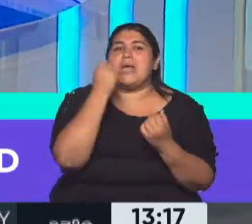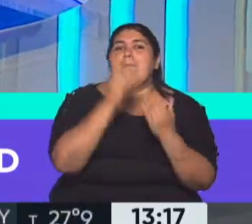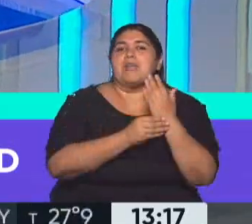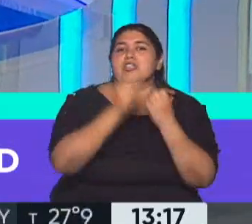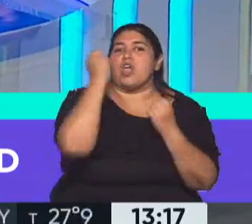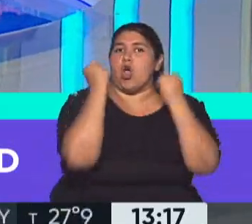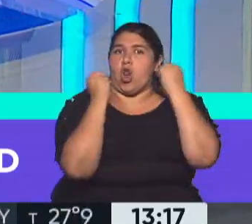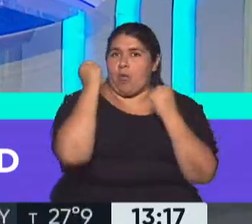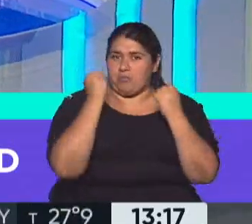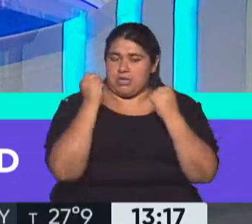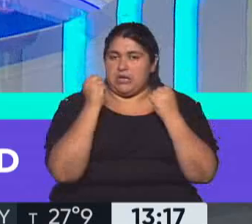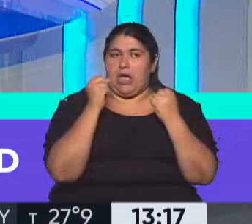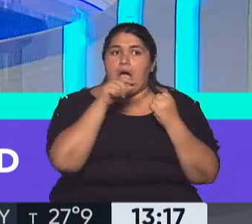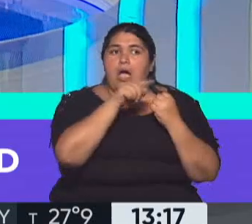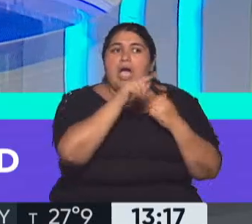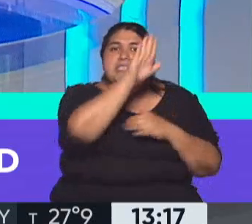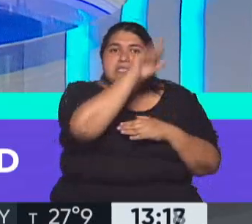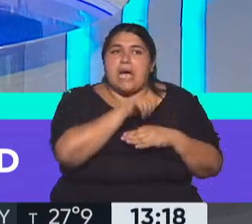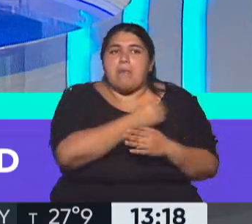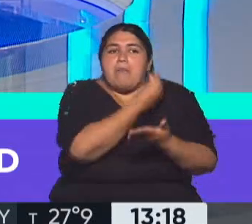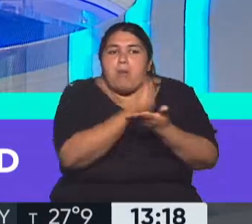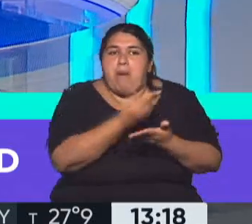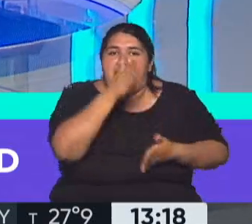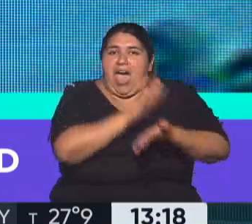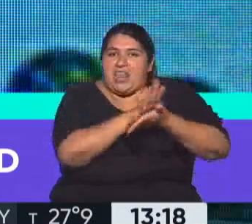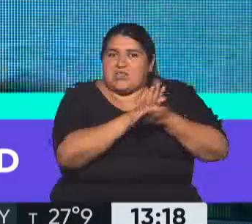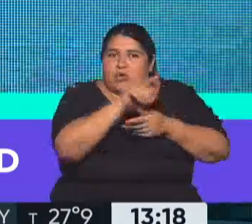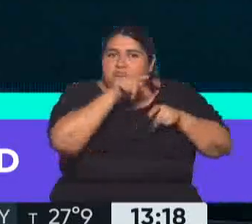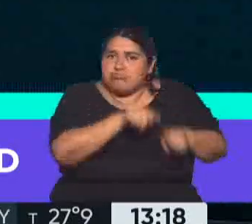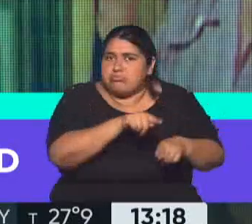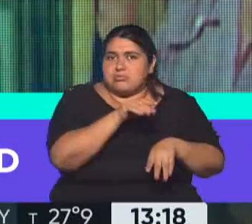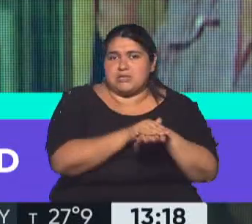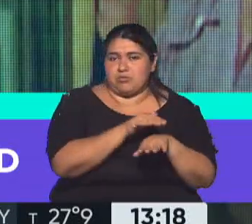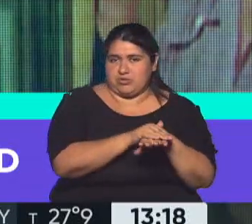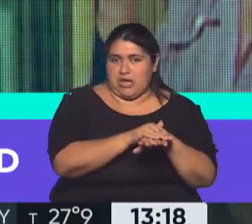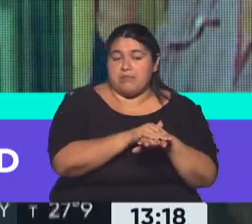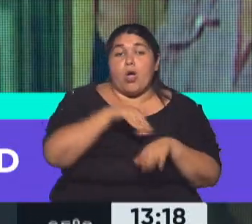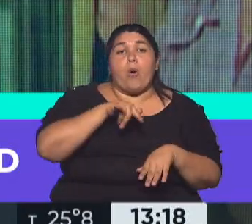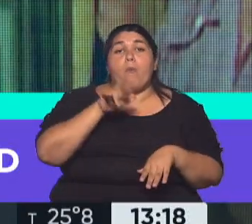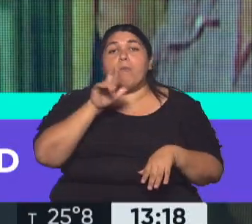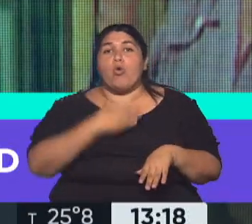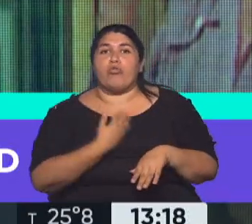diciendo, llamemos al que inventó esto para ver cómo se resuelve el problema. Sí, Se exacto. reemplaza a López Murphy,